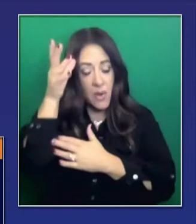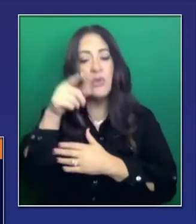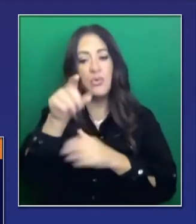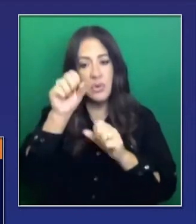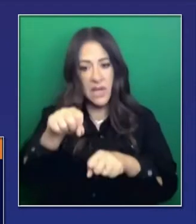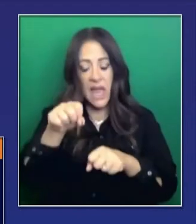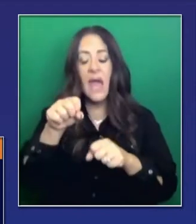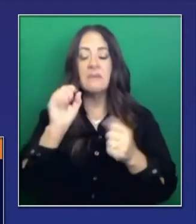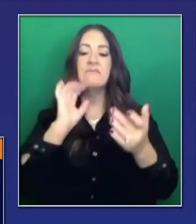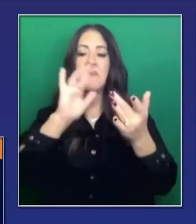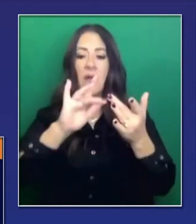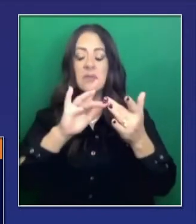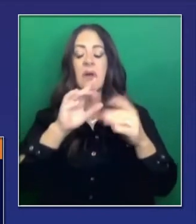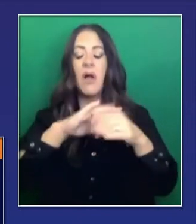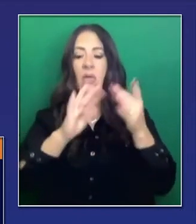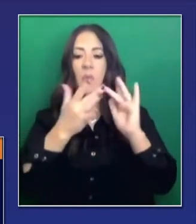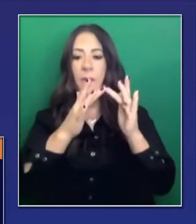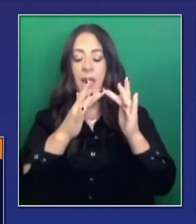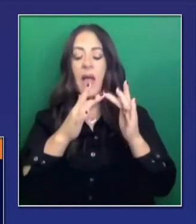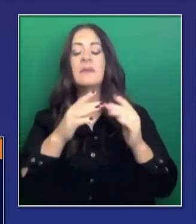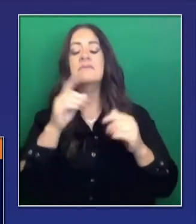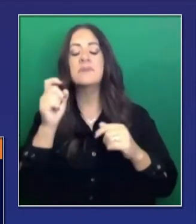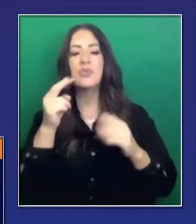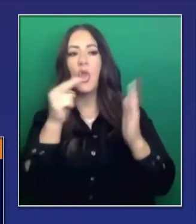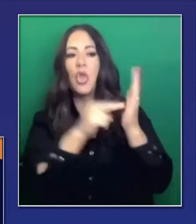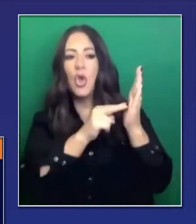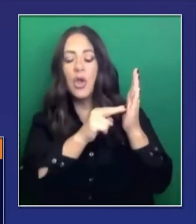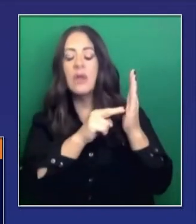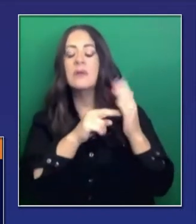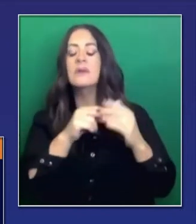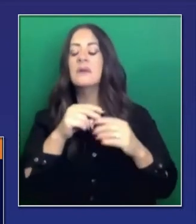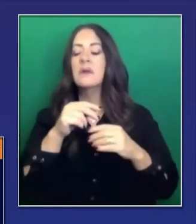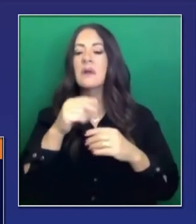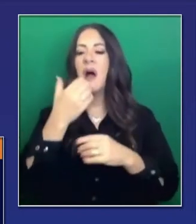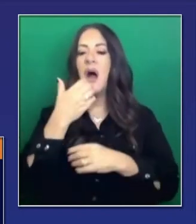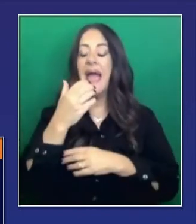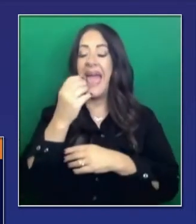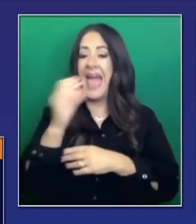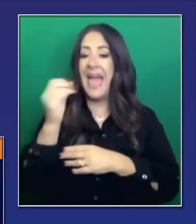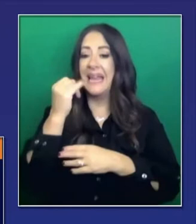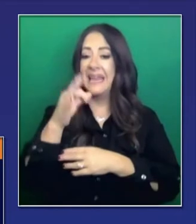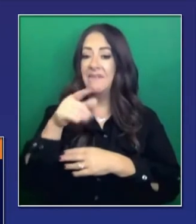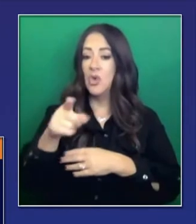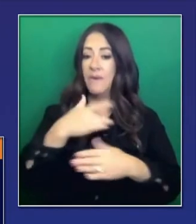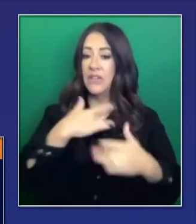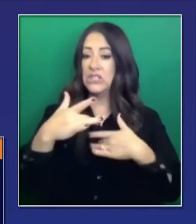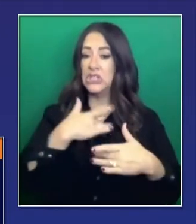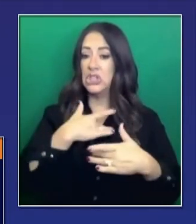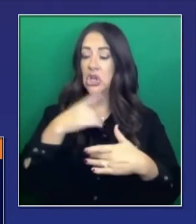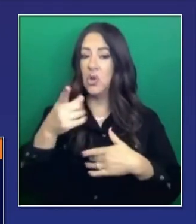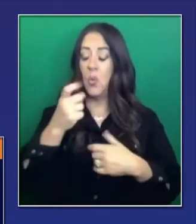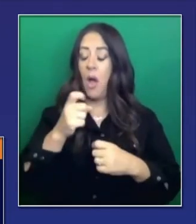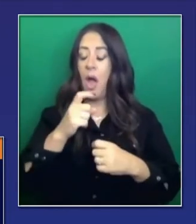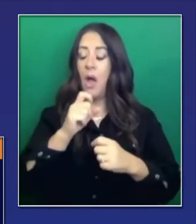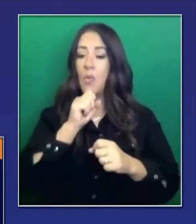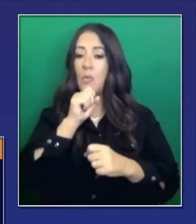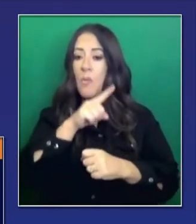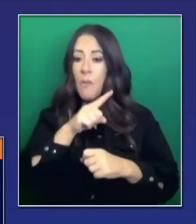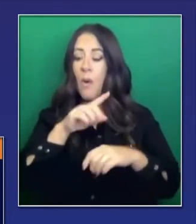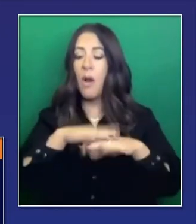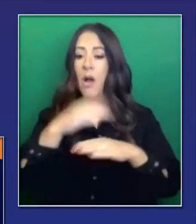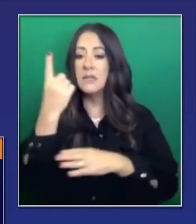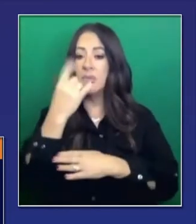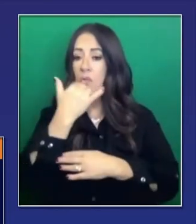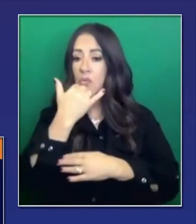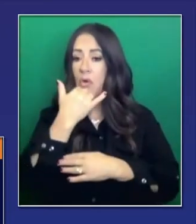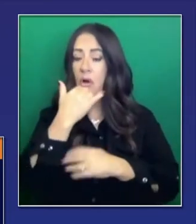cuanto a transmisión de escuelas? Tenemos la línea de ayuda para personal y padres para reportar preocupaciones. Si tienen